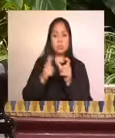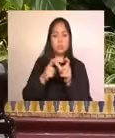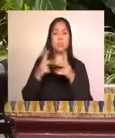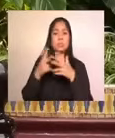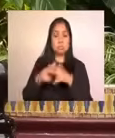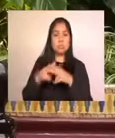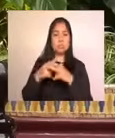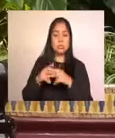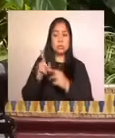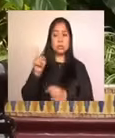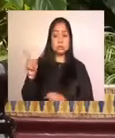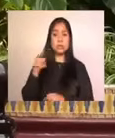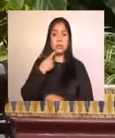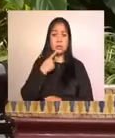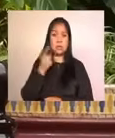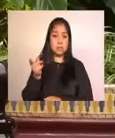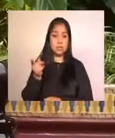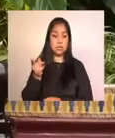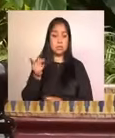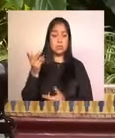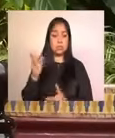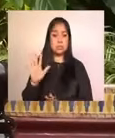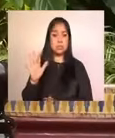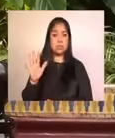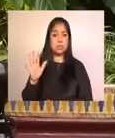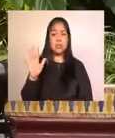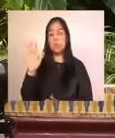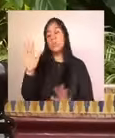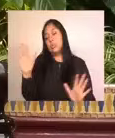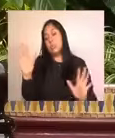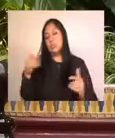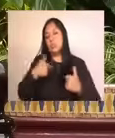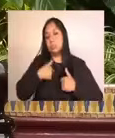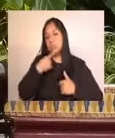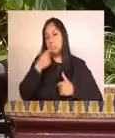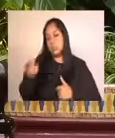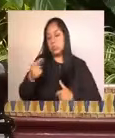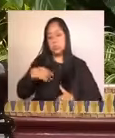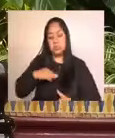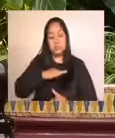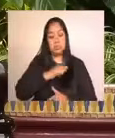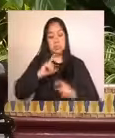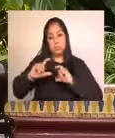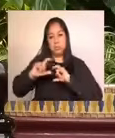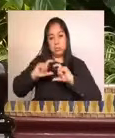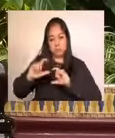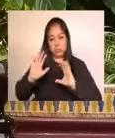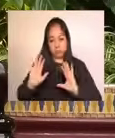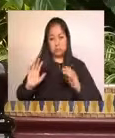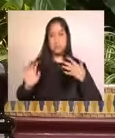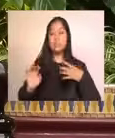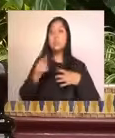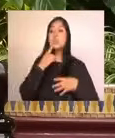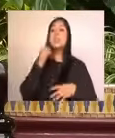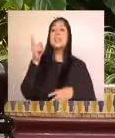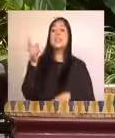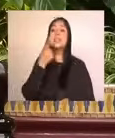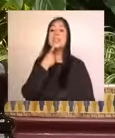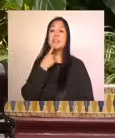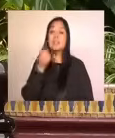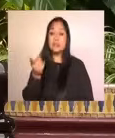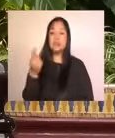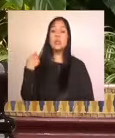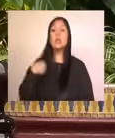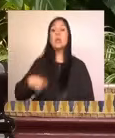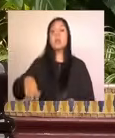él indicó que había, digamos, por lo menos yo le hablo del Ministerio de Comunicaciones, donde él indicó que había un